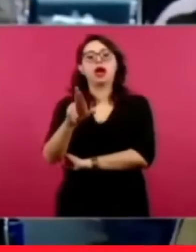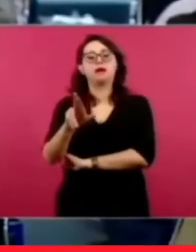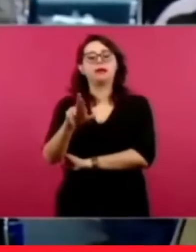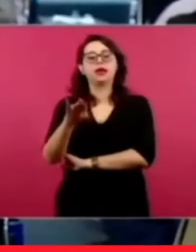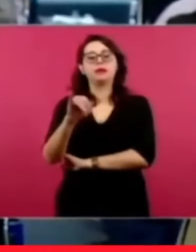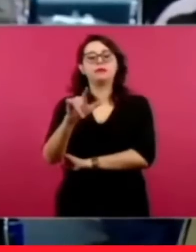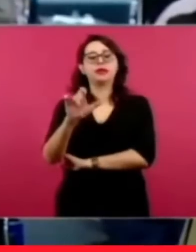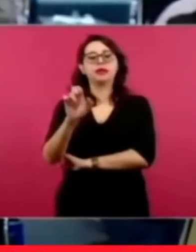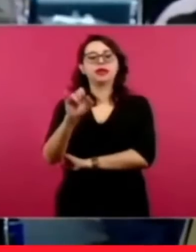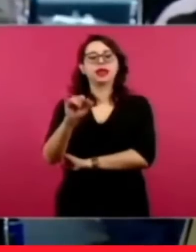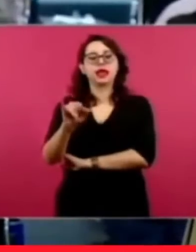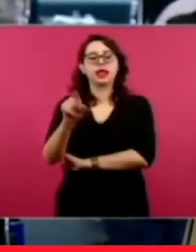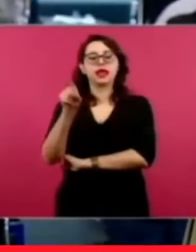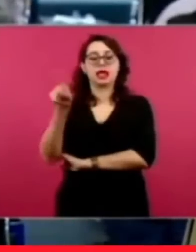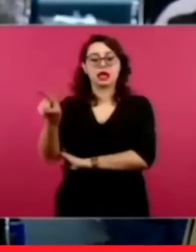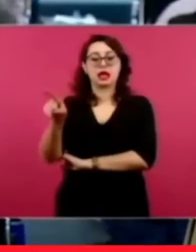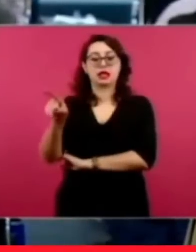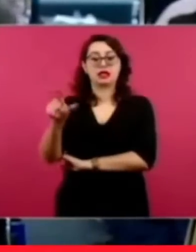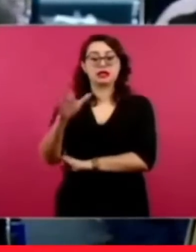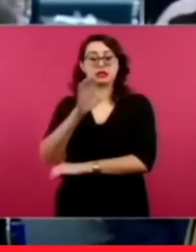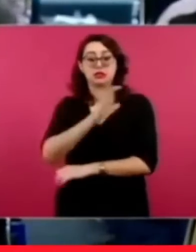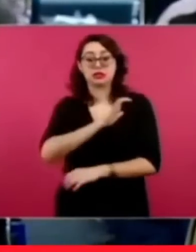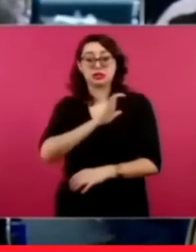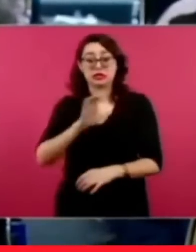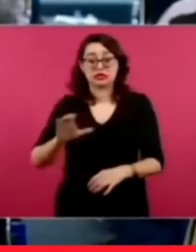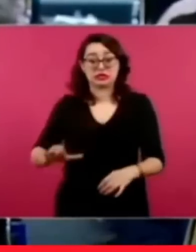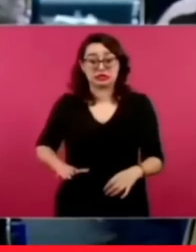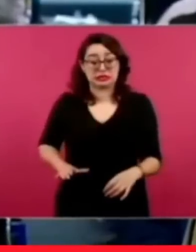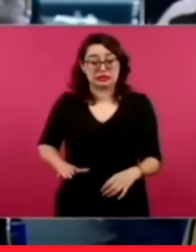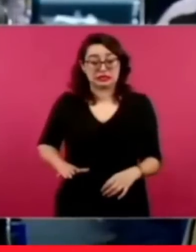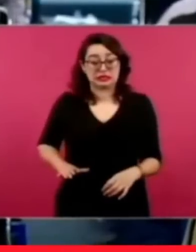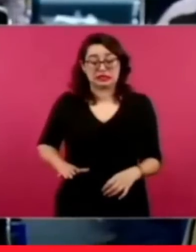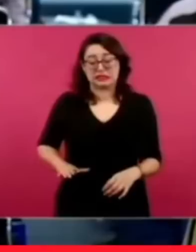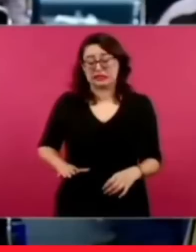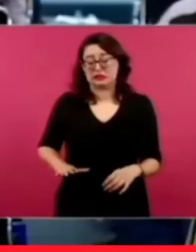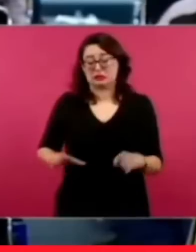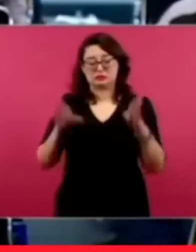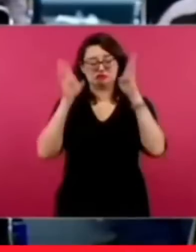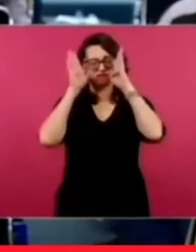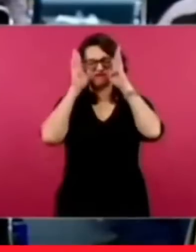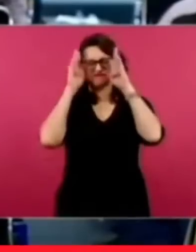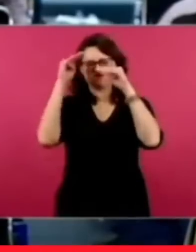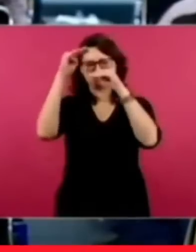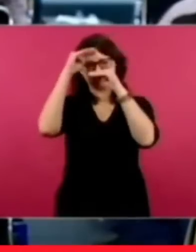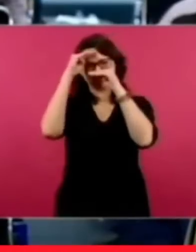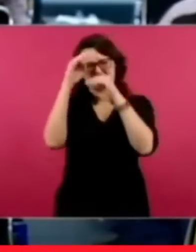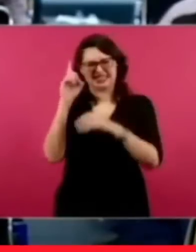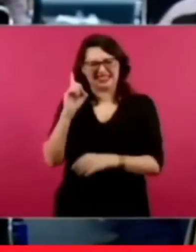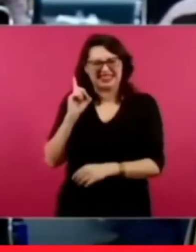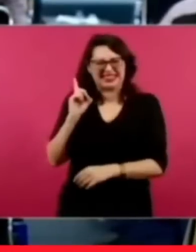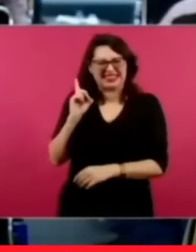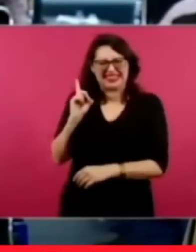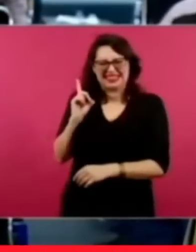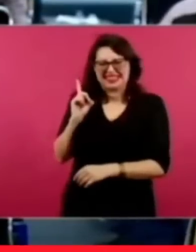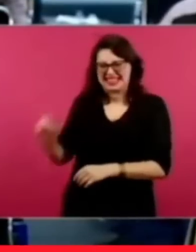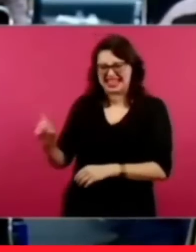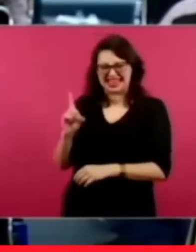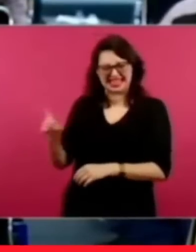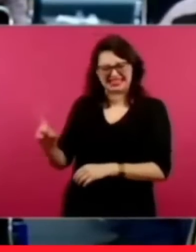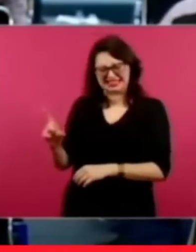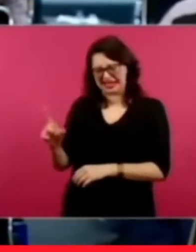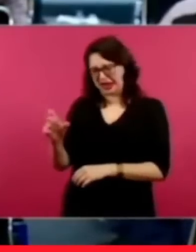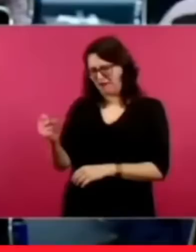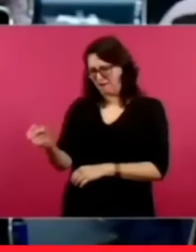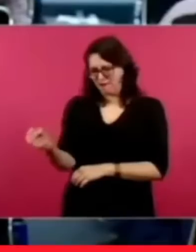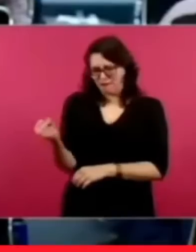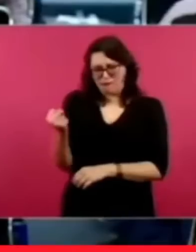considerado un candidato ultraconservador, ultraderechista, más bien ultraderechista, pues ha tenido una fuerza